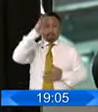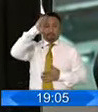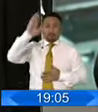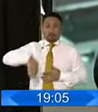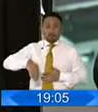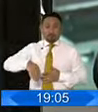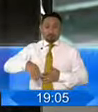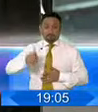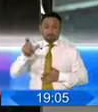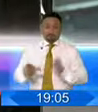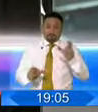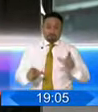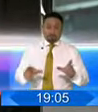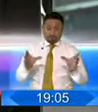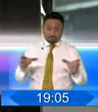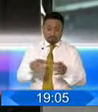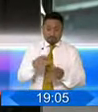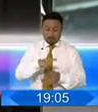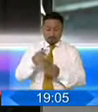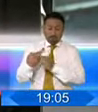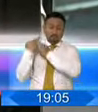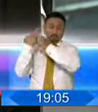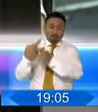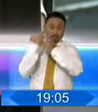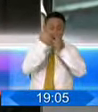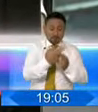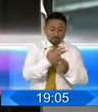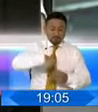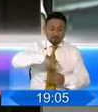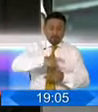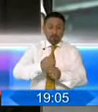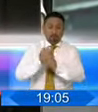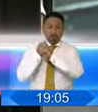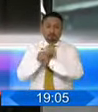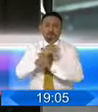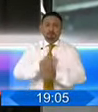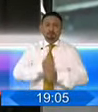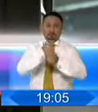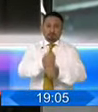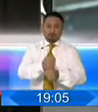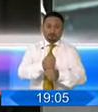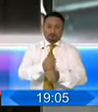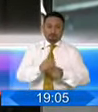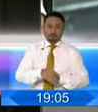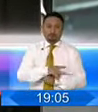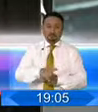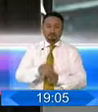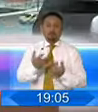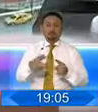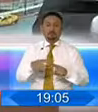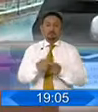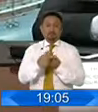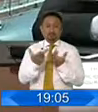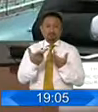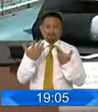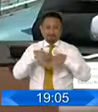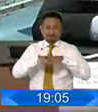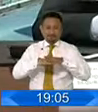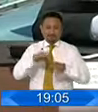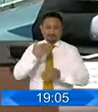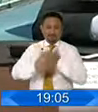Nacional constitucionalmente tienen la competencia de brindar seguridad de manera integral al proceso electoral. Es así como